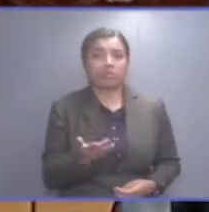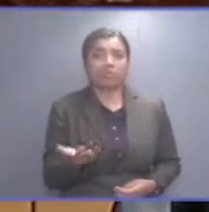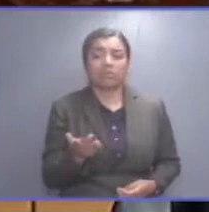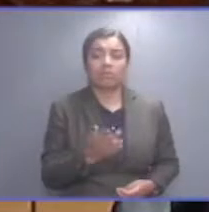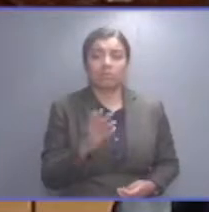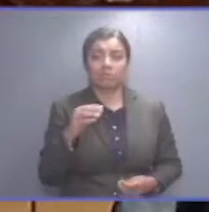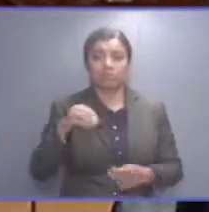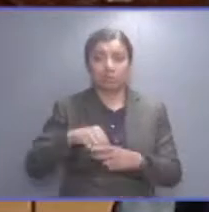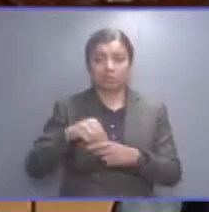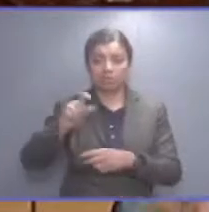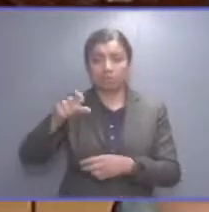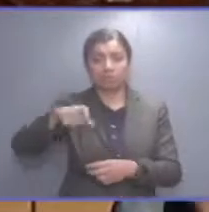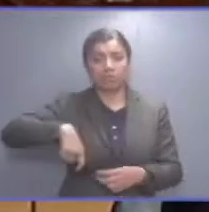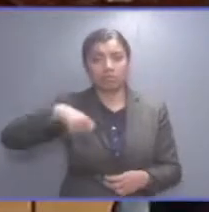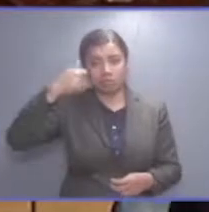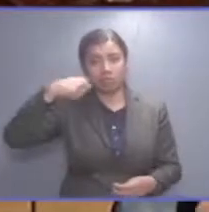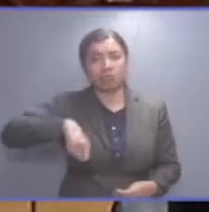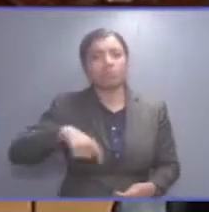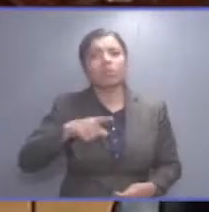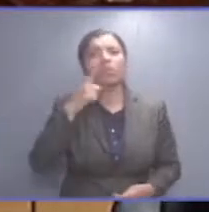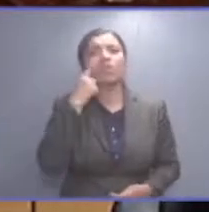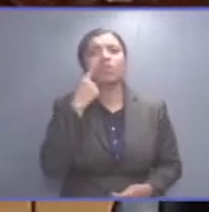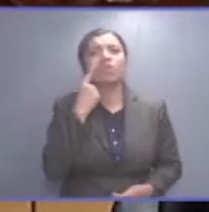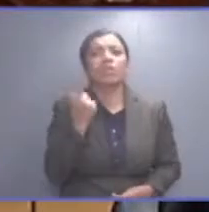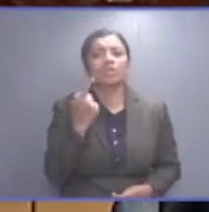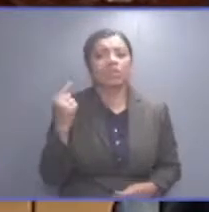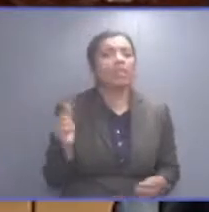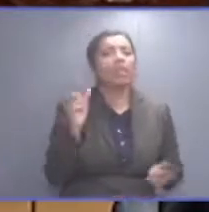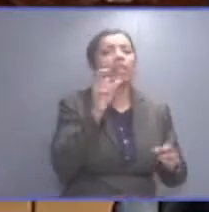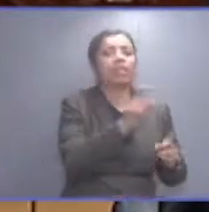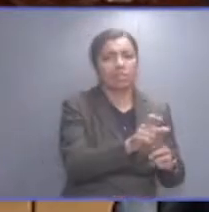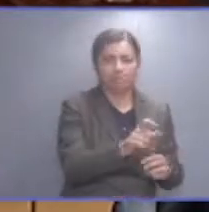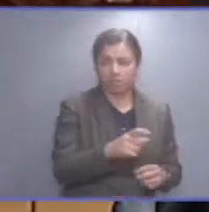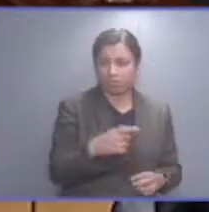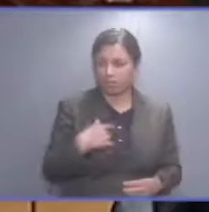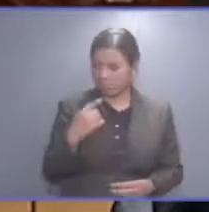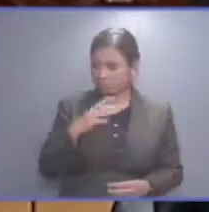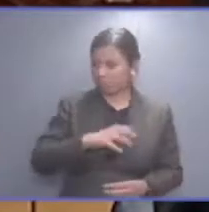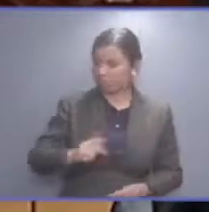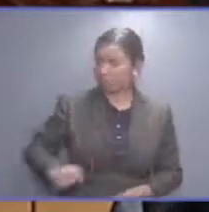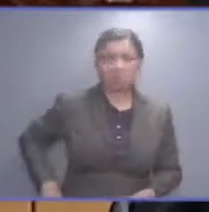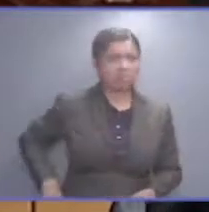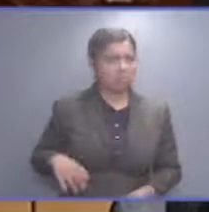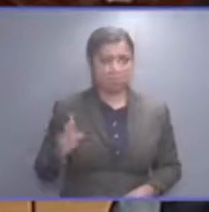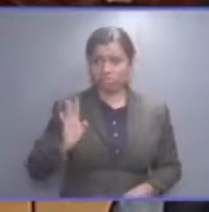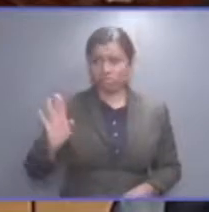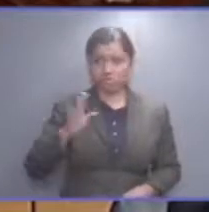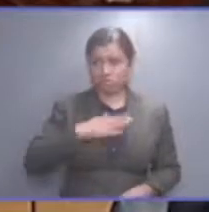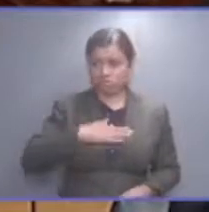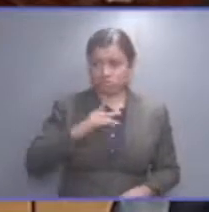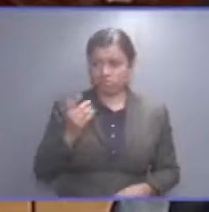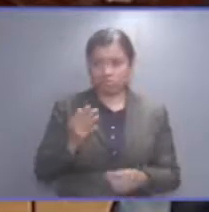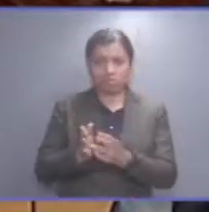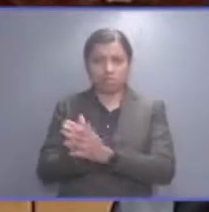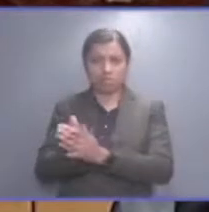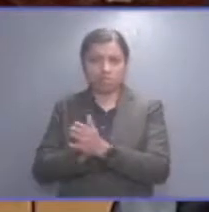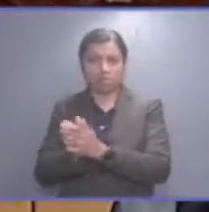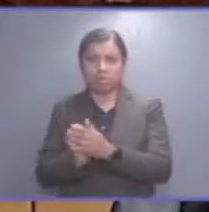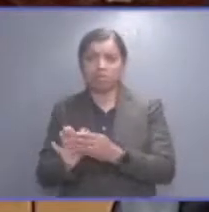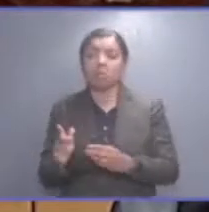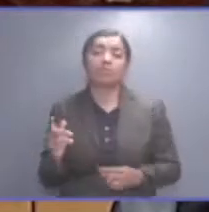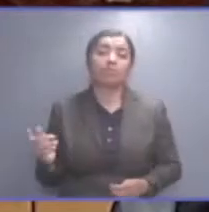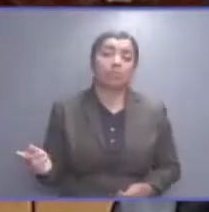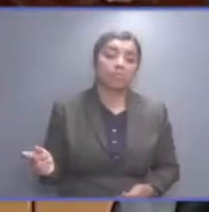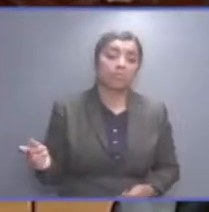una tarjeta aprobada, que a dónde se la van a ir a dejar. Viene el salvadoreño y dice, no, fíjese que no estoy interesado, pero